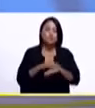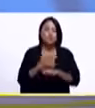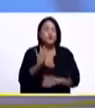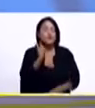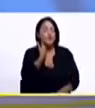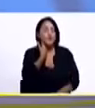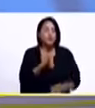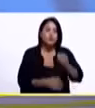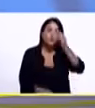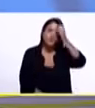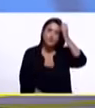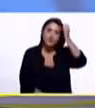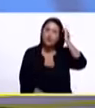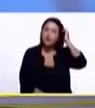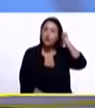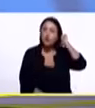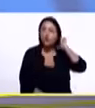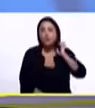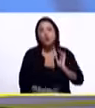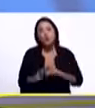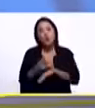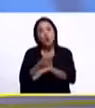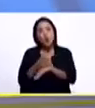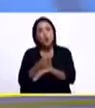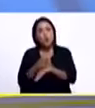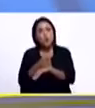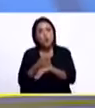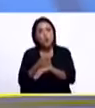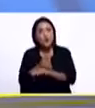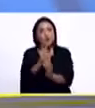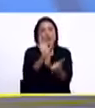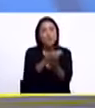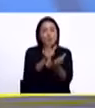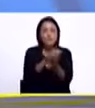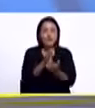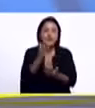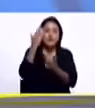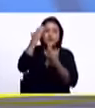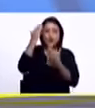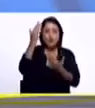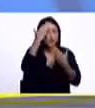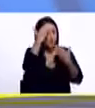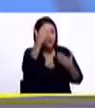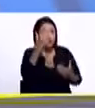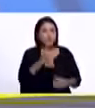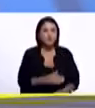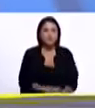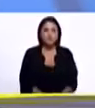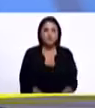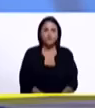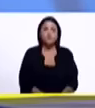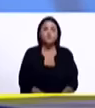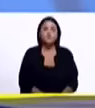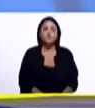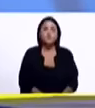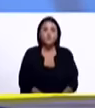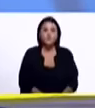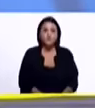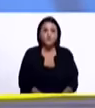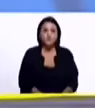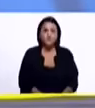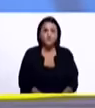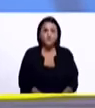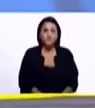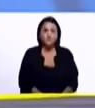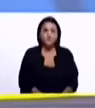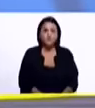que el gobernador Morel Rodríguez del estado Nueva Esparta. Mi saludo. La primera autoridad política de los estados